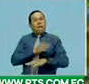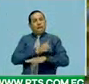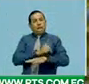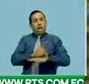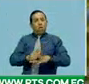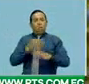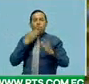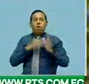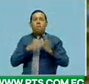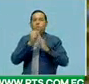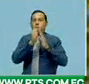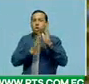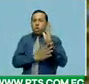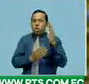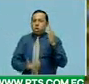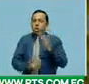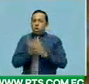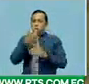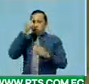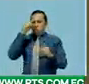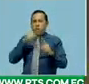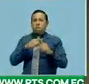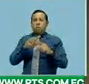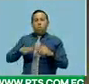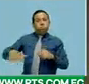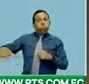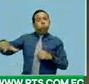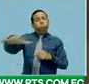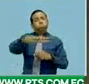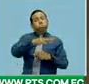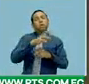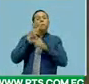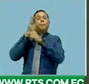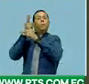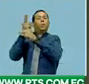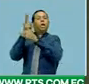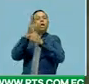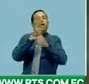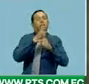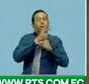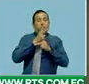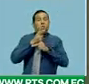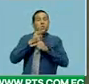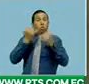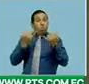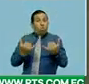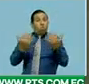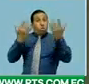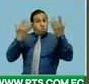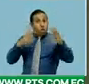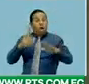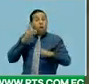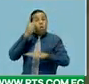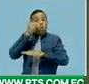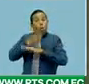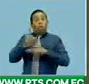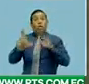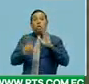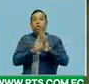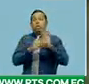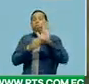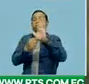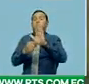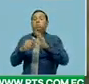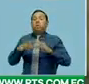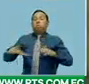un proyecto a fin de que se conserven estas áreas donde están plantados los guayacanes. Hoy existe una ordenanza que estipula que dichas